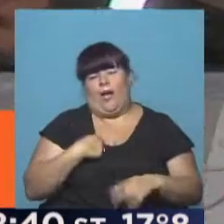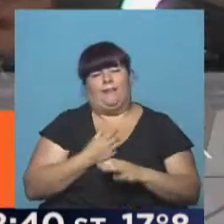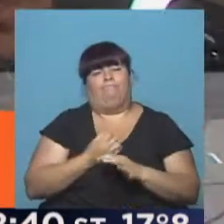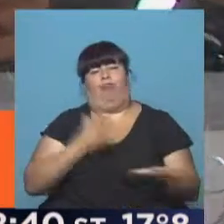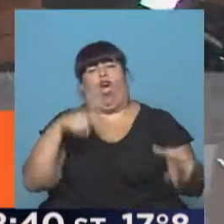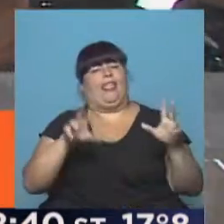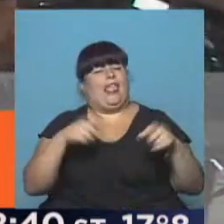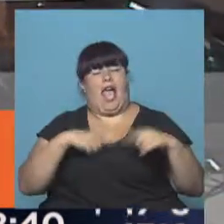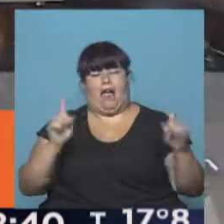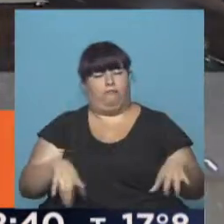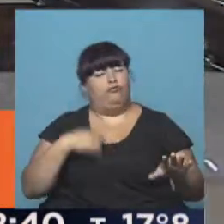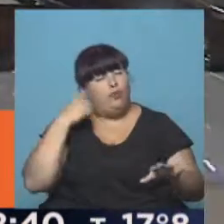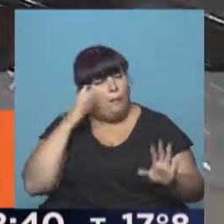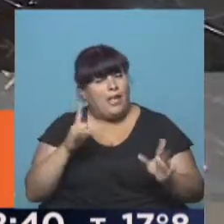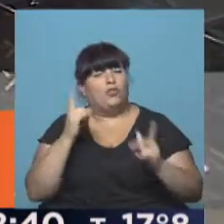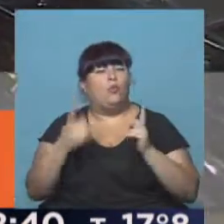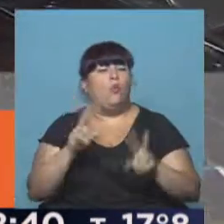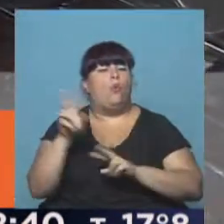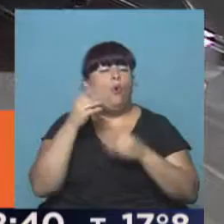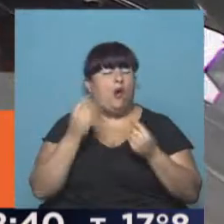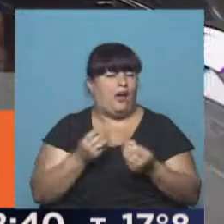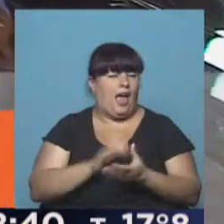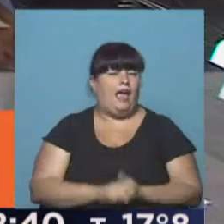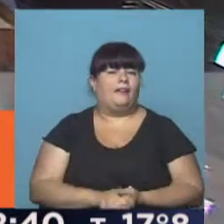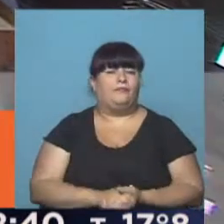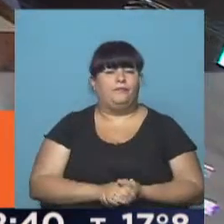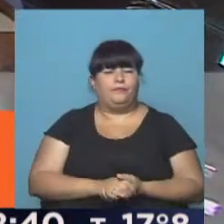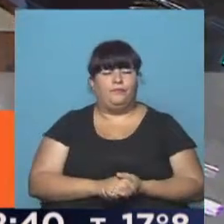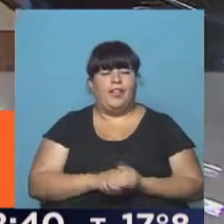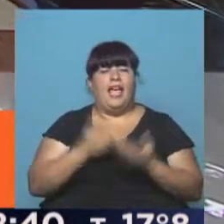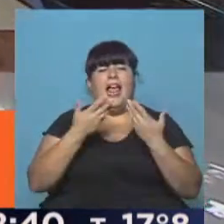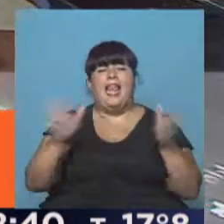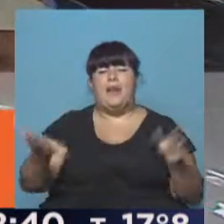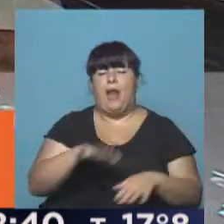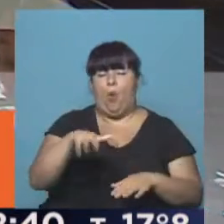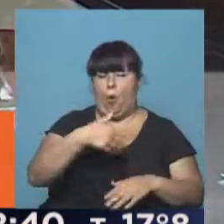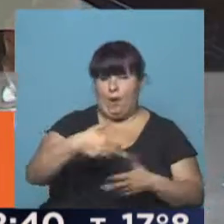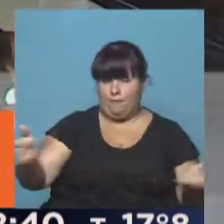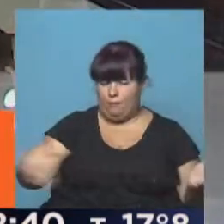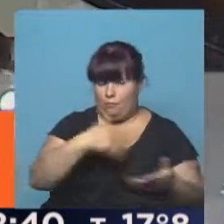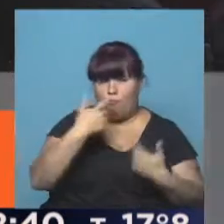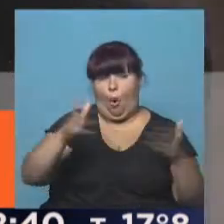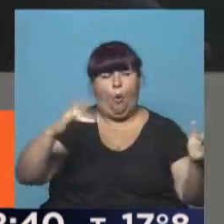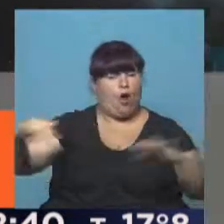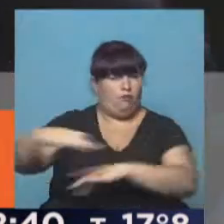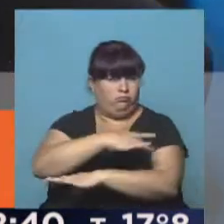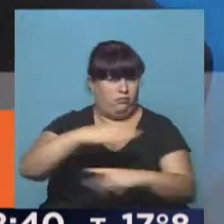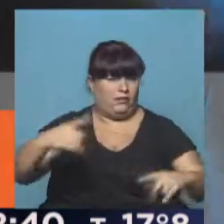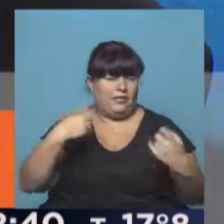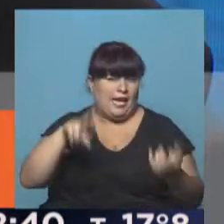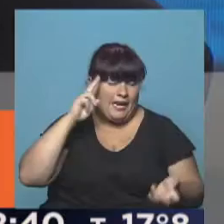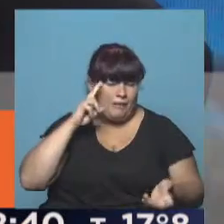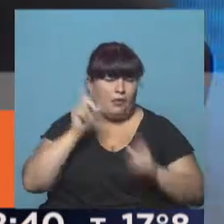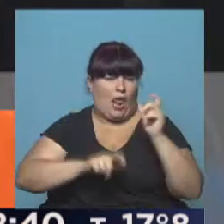tema en particular lo que yo entiendo es que por un lado lo que se asegura es es la liberación del espacio público por un lado por una cuestión de